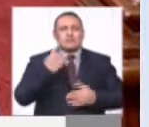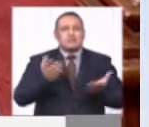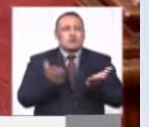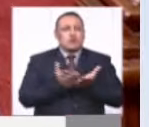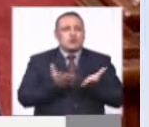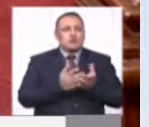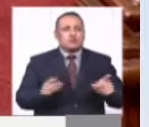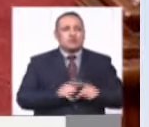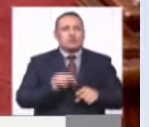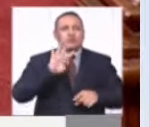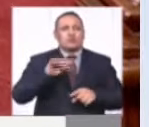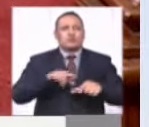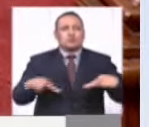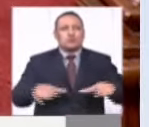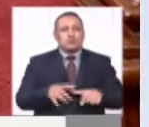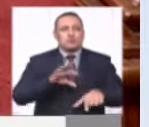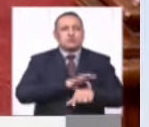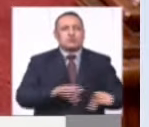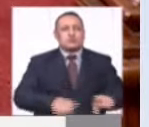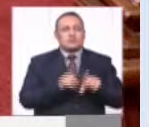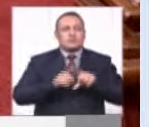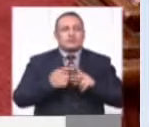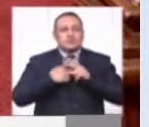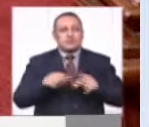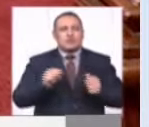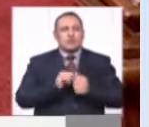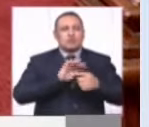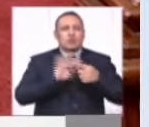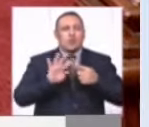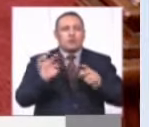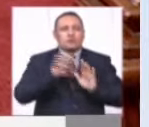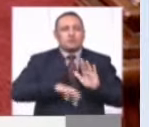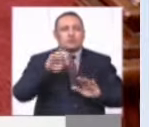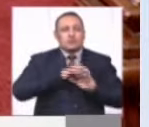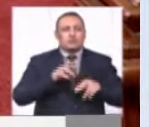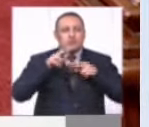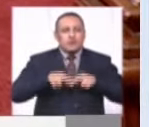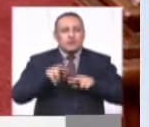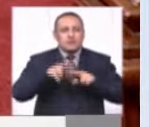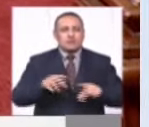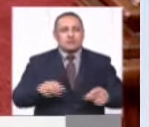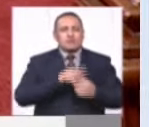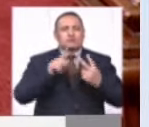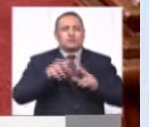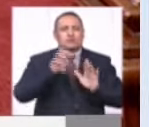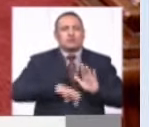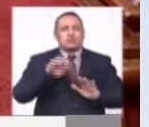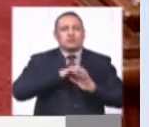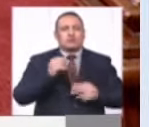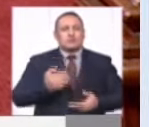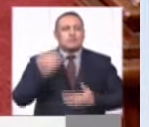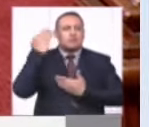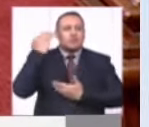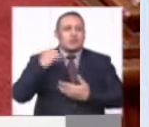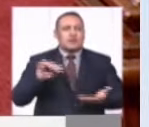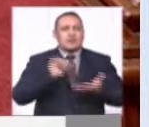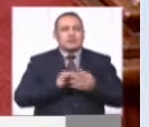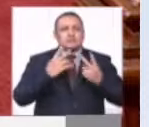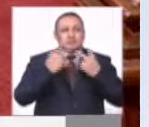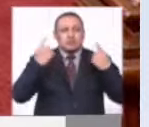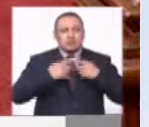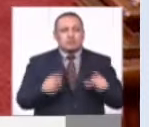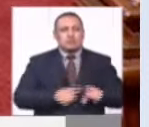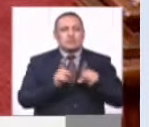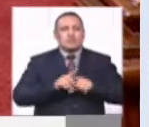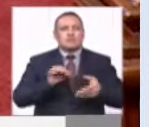educativas, 4 centros de salud, y se iniciarán 4 proyectos en el río Rímac y 2 proyectos en la ribera del río Piura. A mediano plazo,